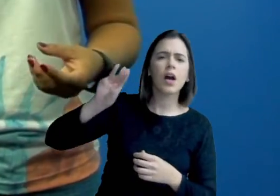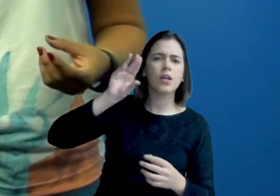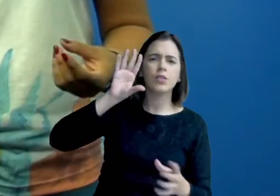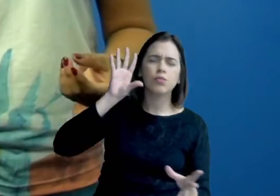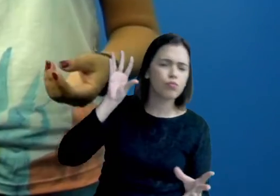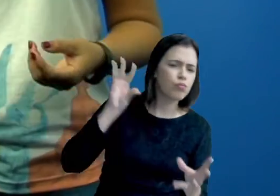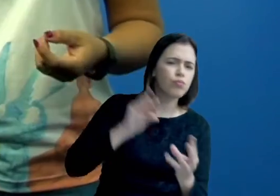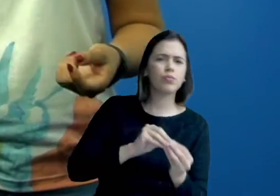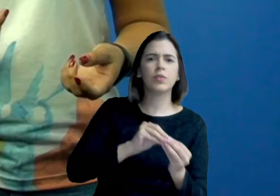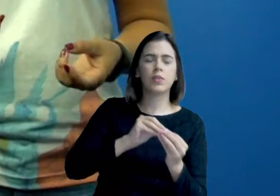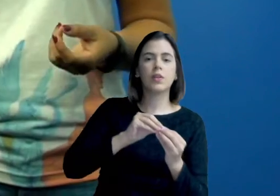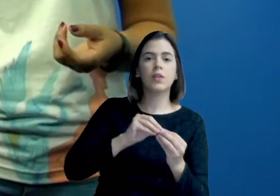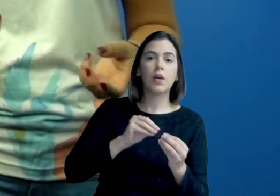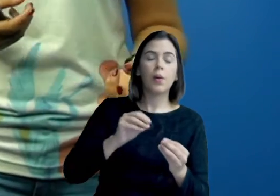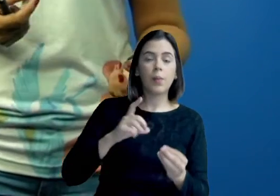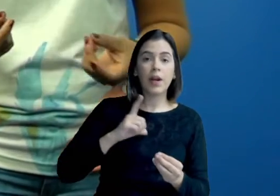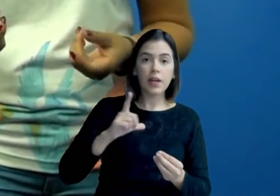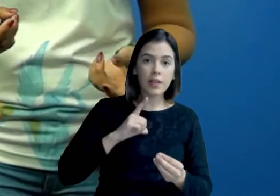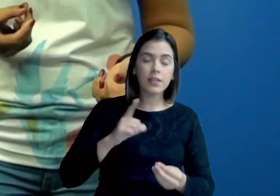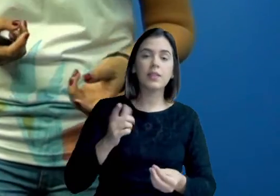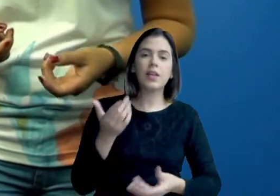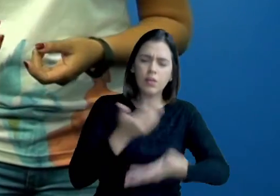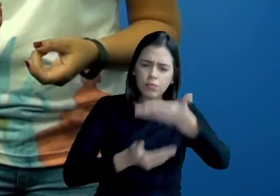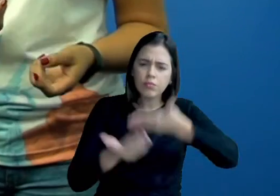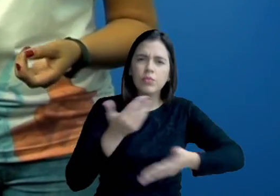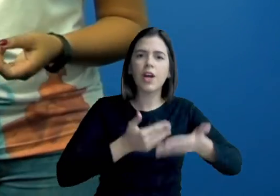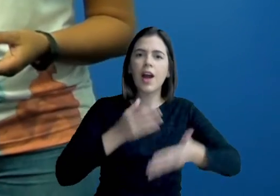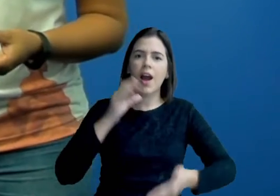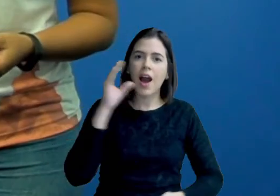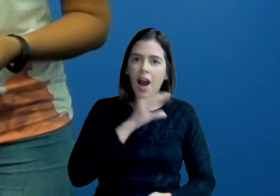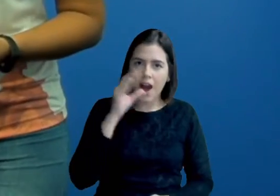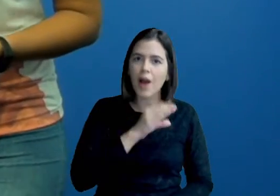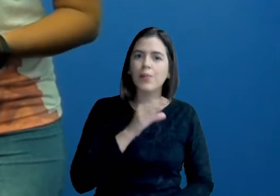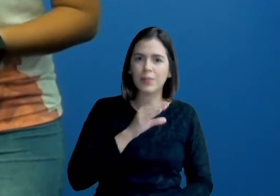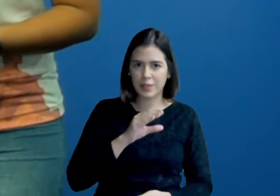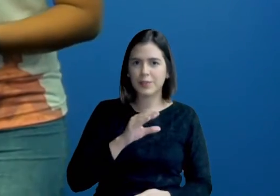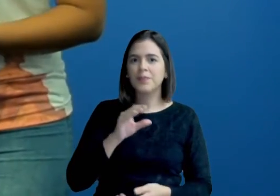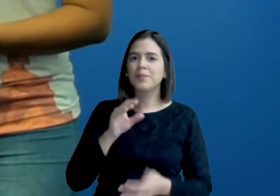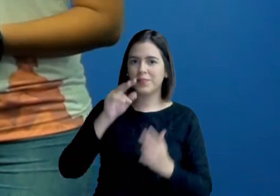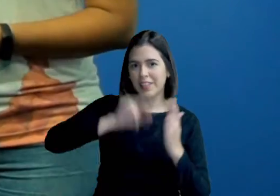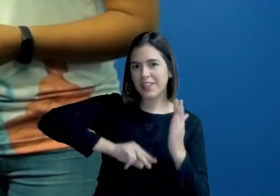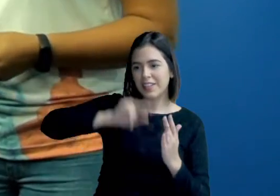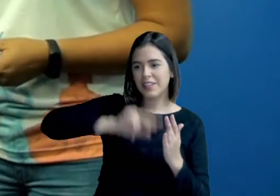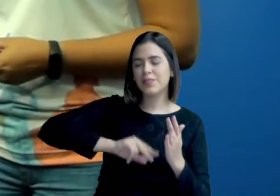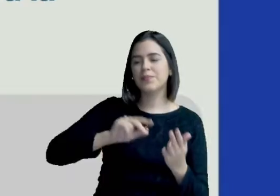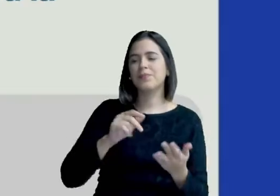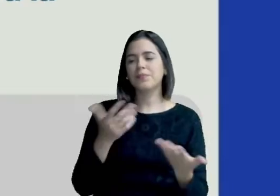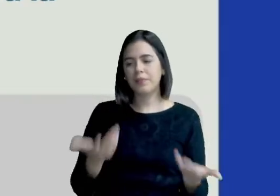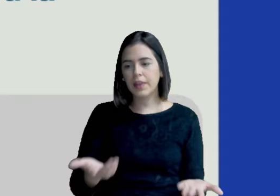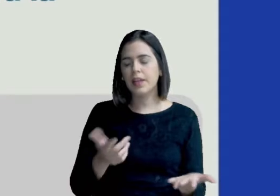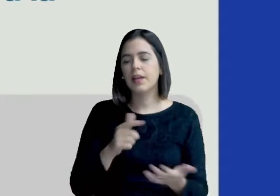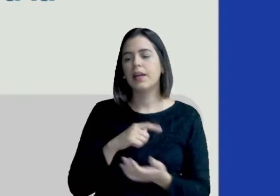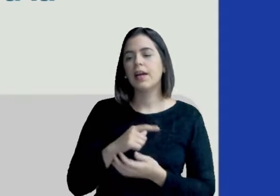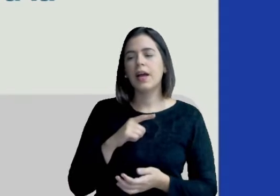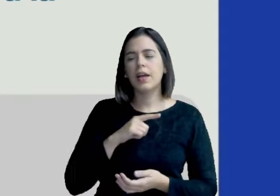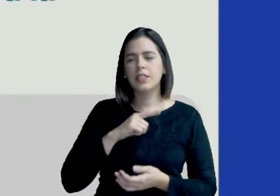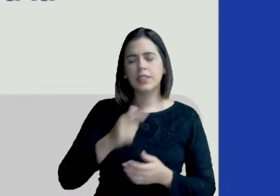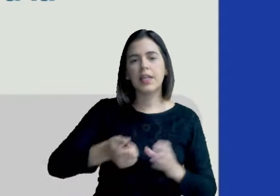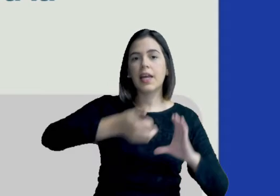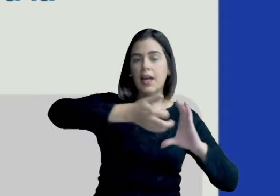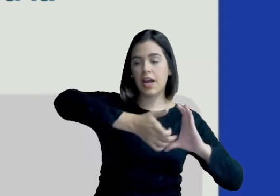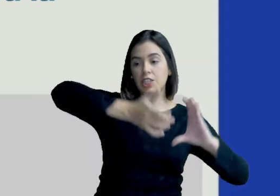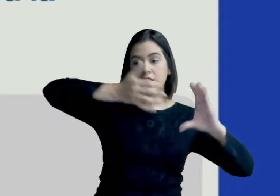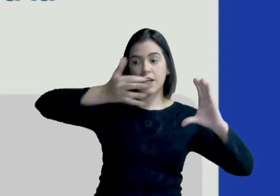concisa, para que haja esse ritmo rápido do gênero. E aí a gente tem